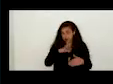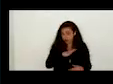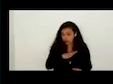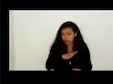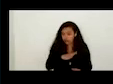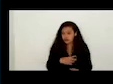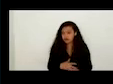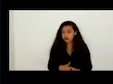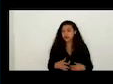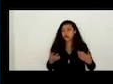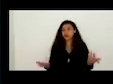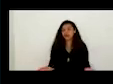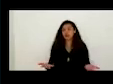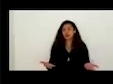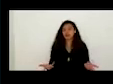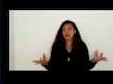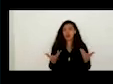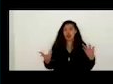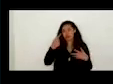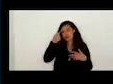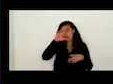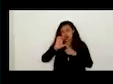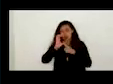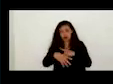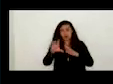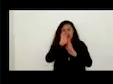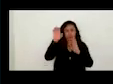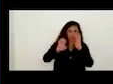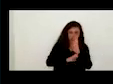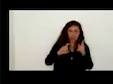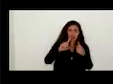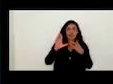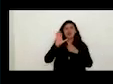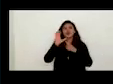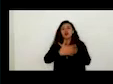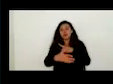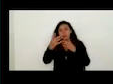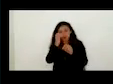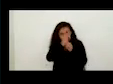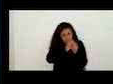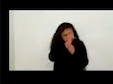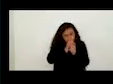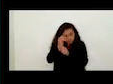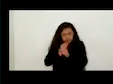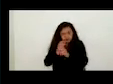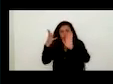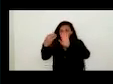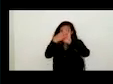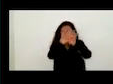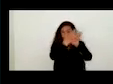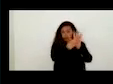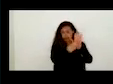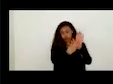que fue llevado a cabo bajo un comité de ética y un comité de investigación y publicado esos